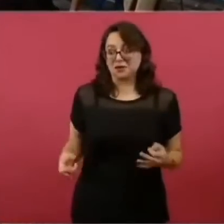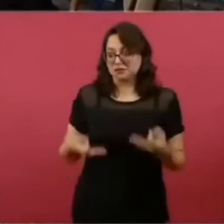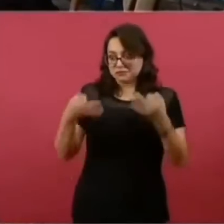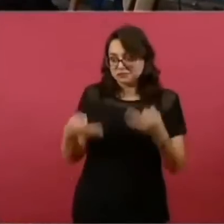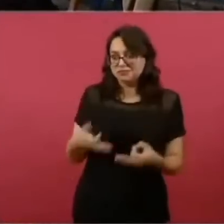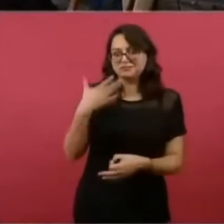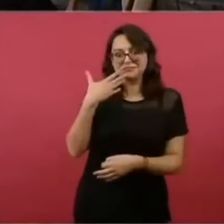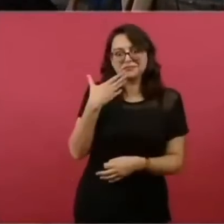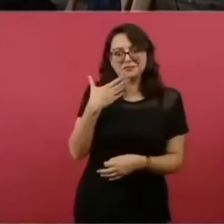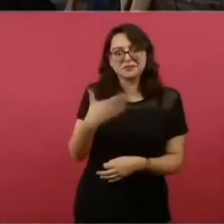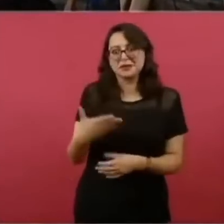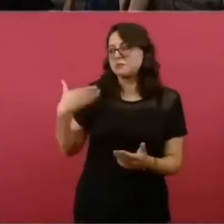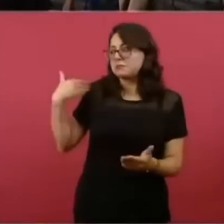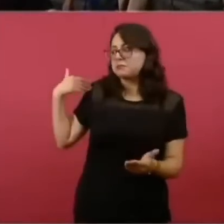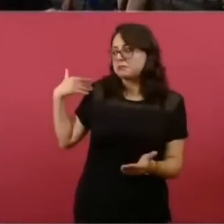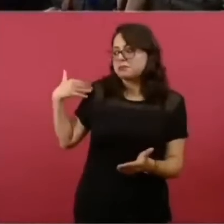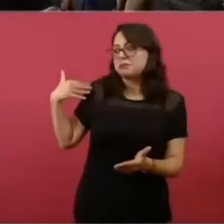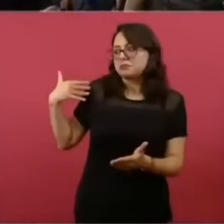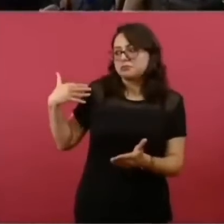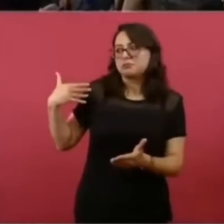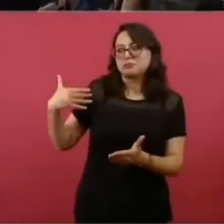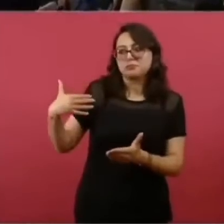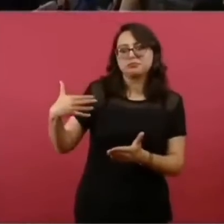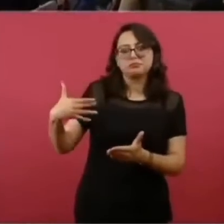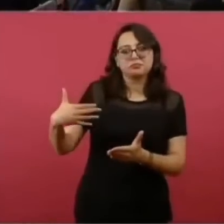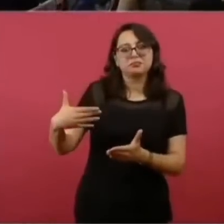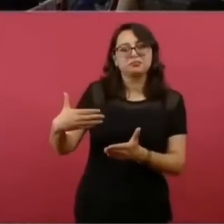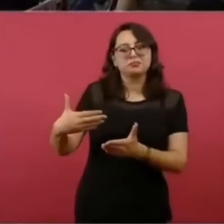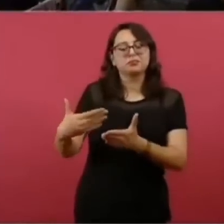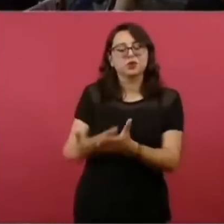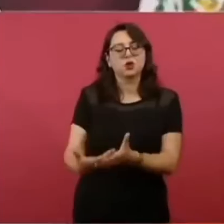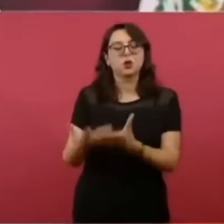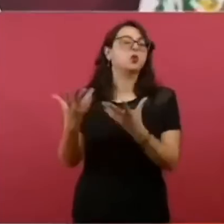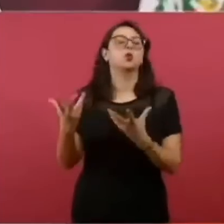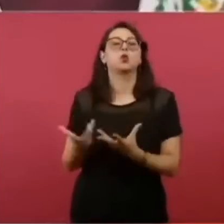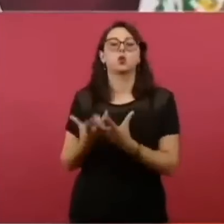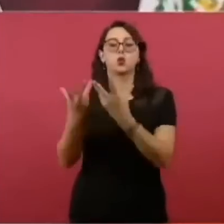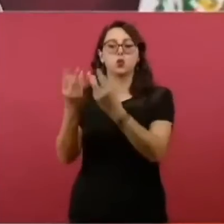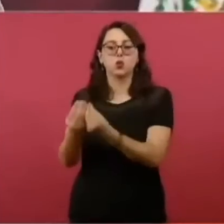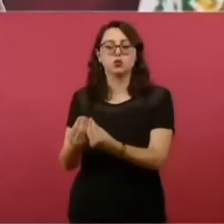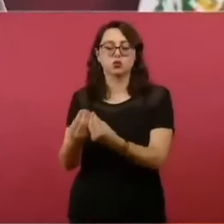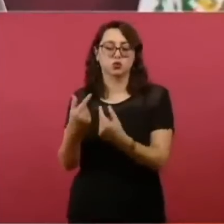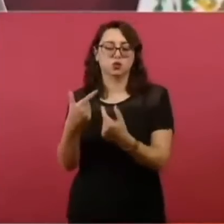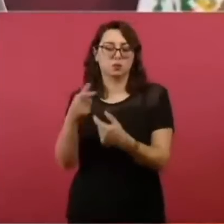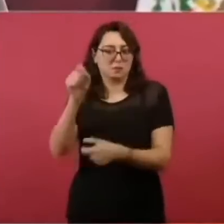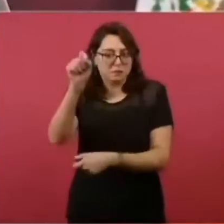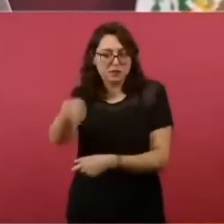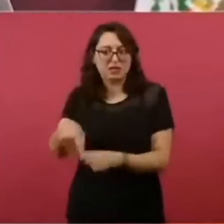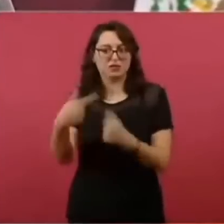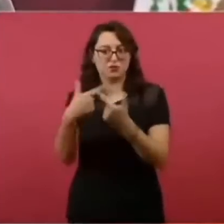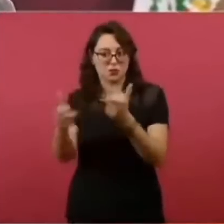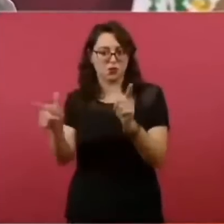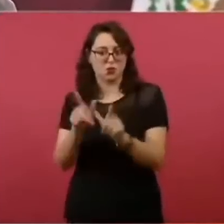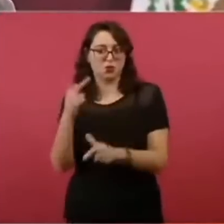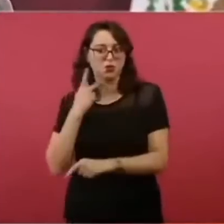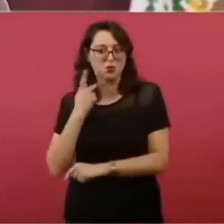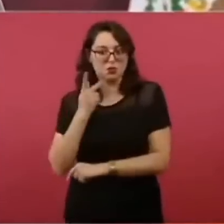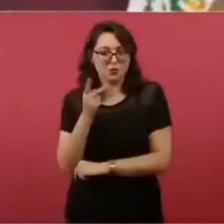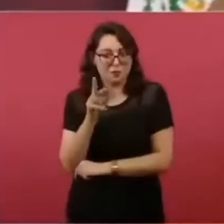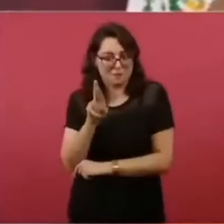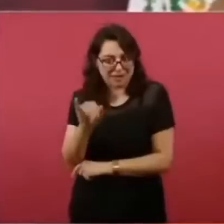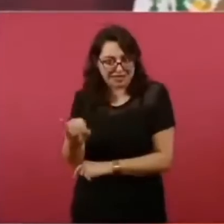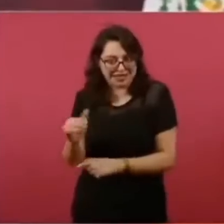popular y se cuenta con el respaldo del partido de la Revolución